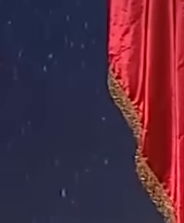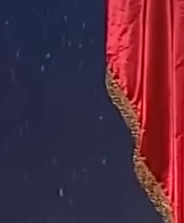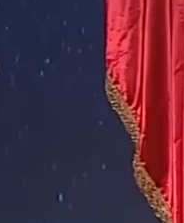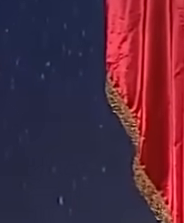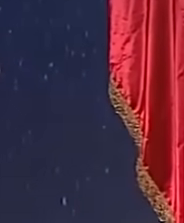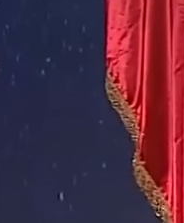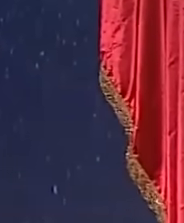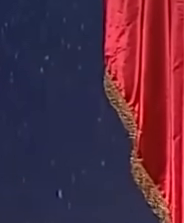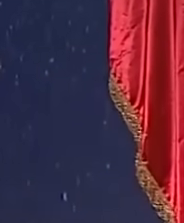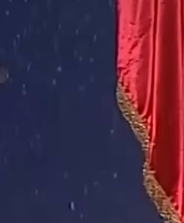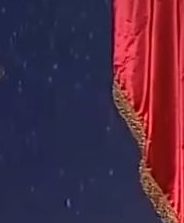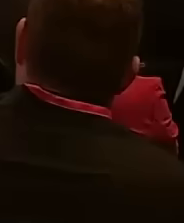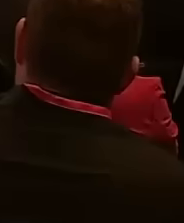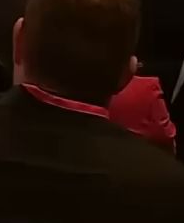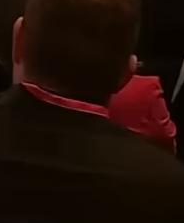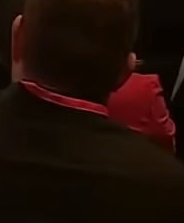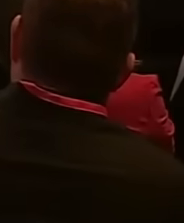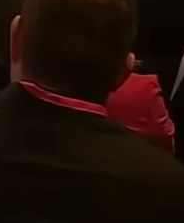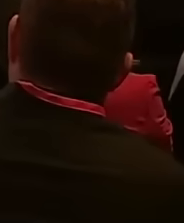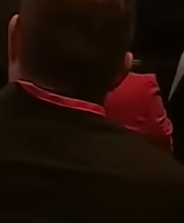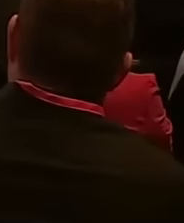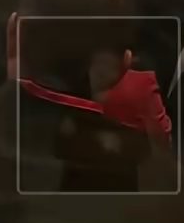empresariado.